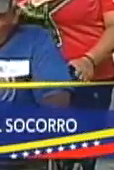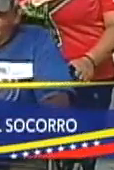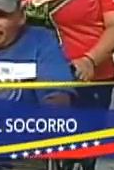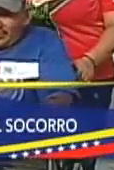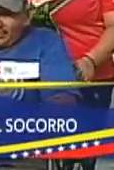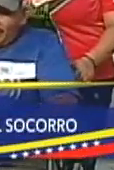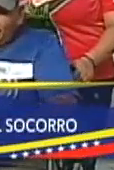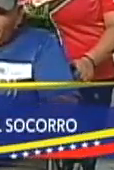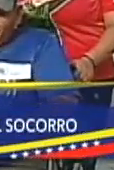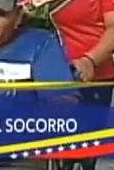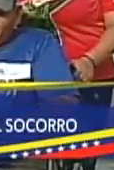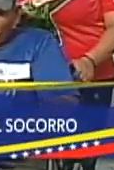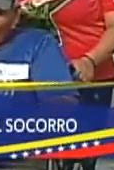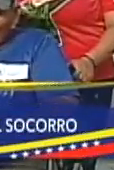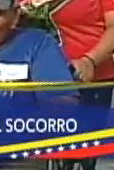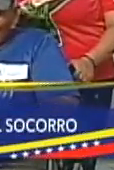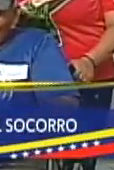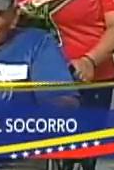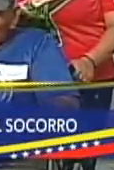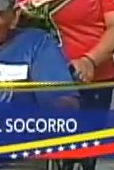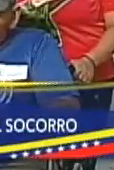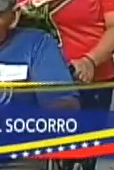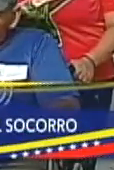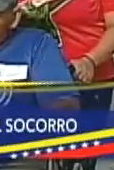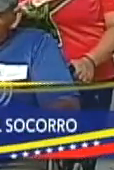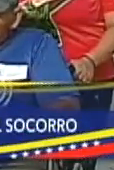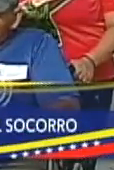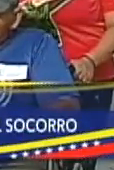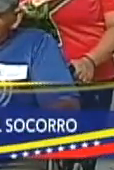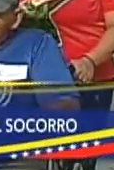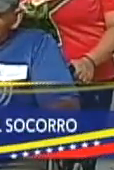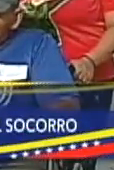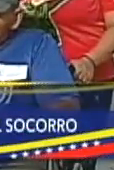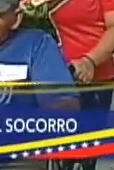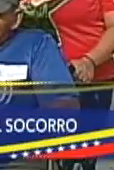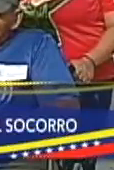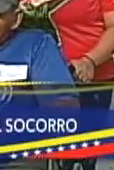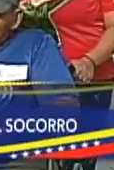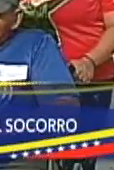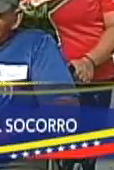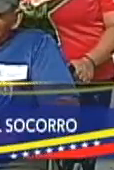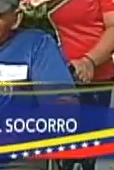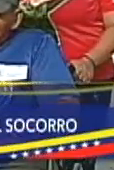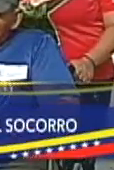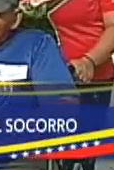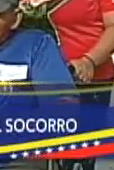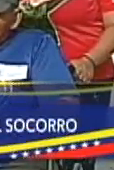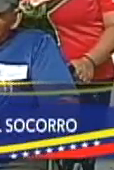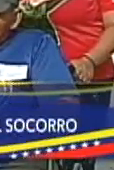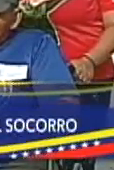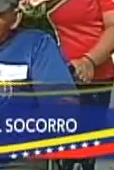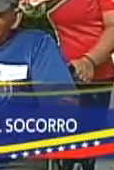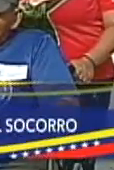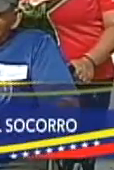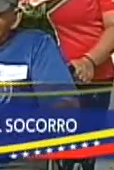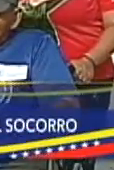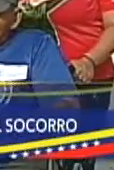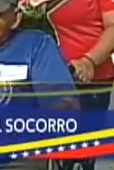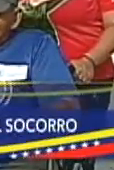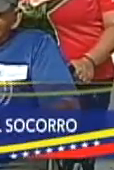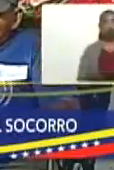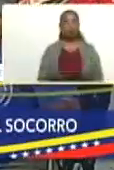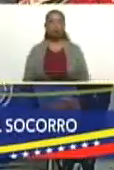hacían de la suya y se venían para acá, o un delincuente hacía una acción criminal aquí, se iba para allá y no pasaba nada. Ahora no. Ahora si se viene para